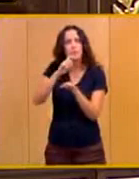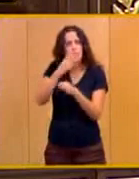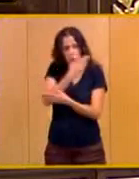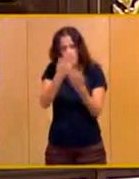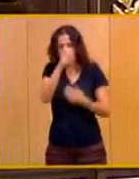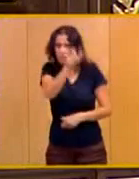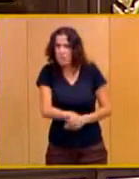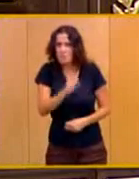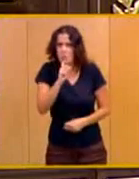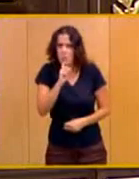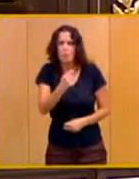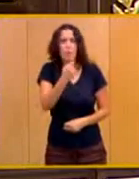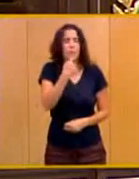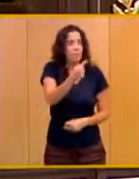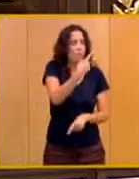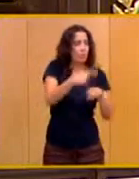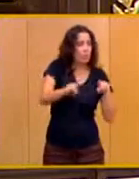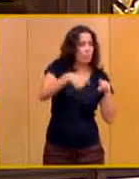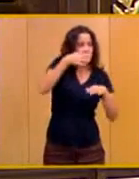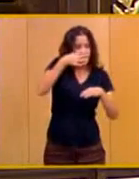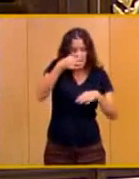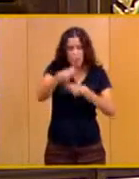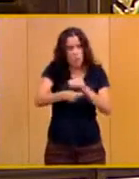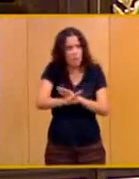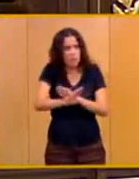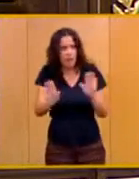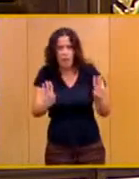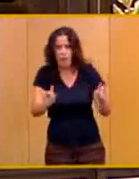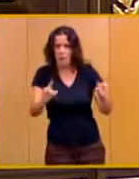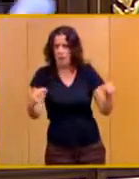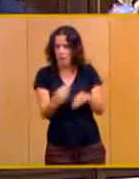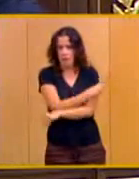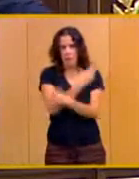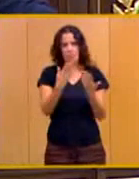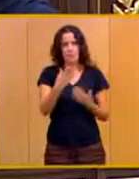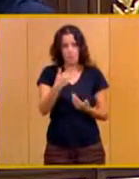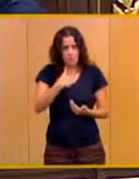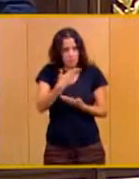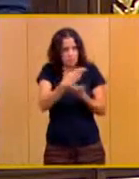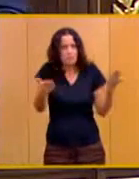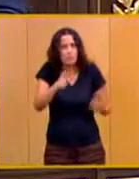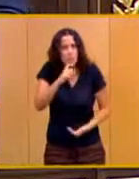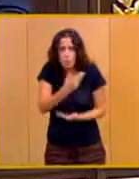una cosa y no hace absolutamente nada de lo que dice, como acabo de demostrar? No es posible confiar.